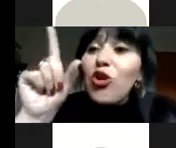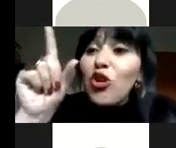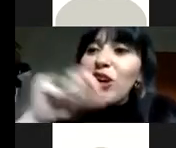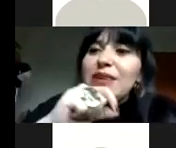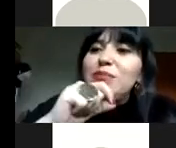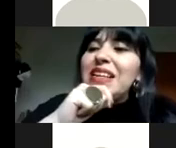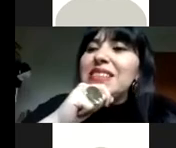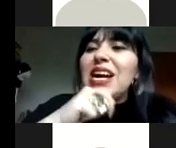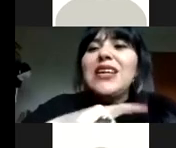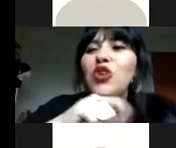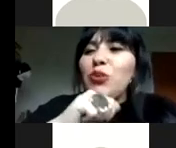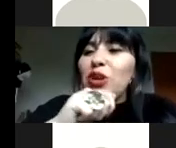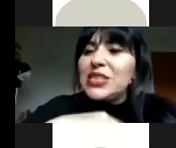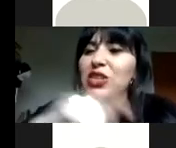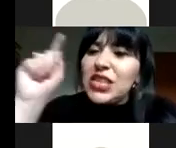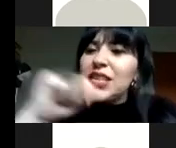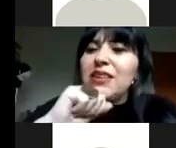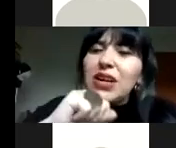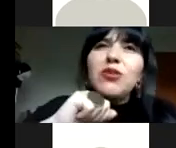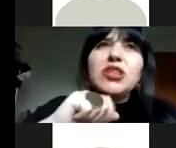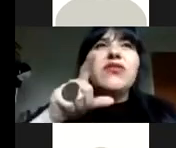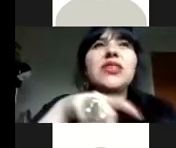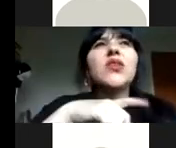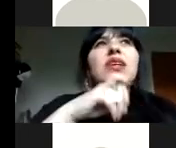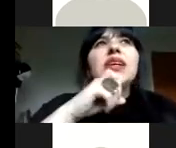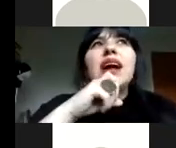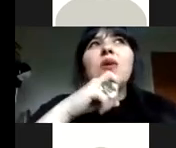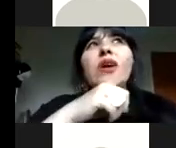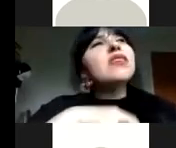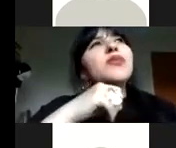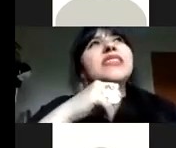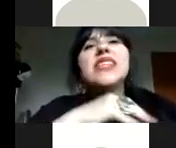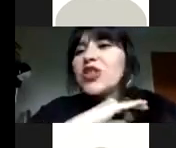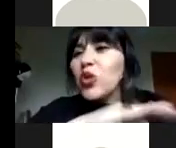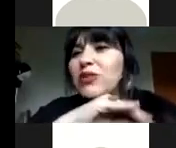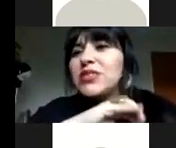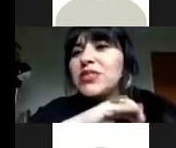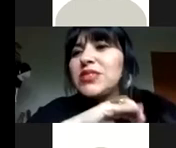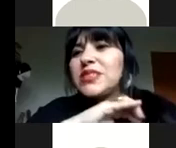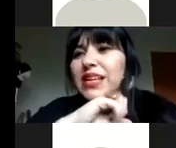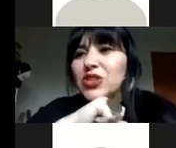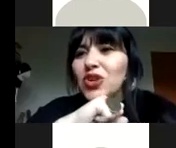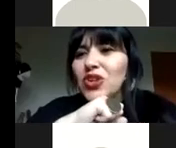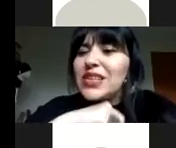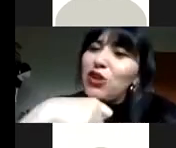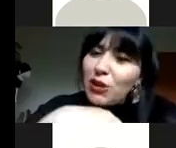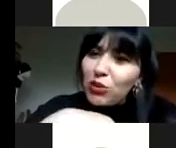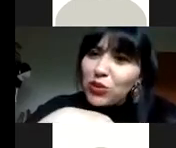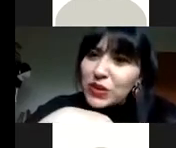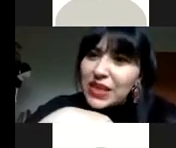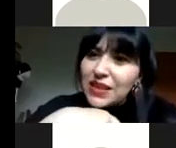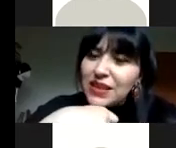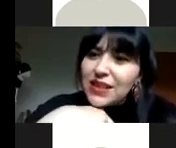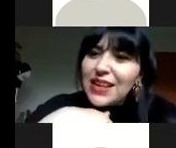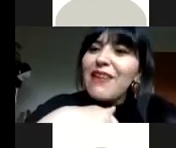Ah, ojo, me van a decir, ay no, pero la señorita está equivocada porque yo he visto a curados que pueden seguir toda la noche bailando. Y yo le pregunto a